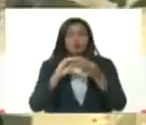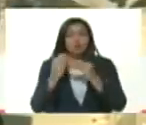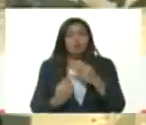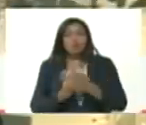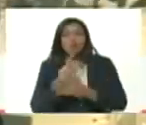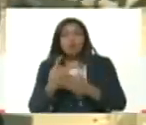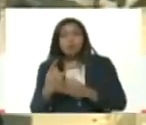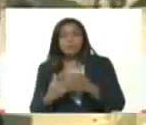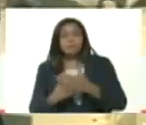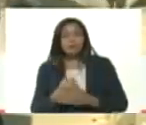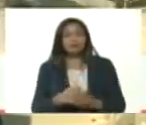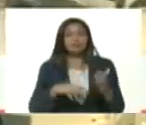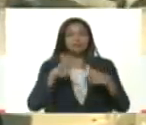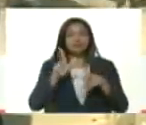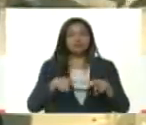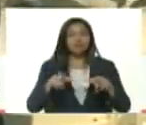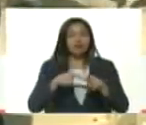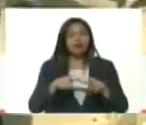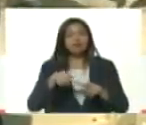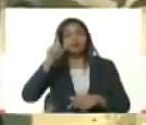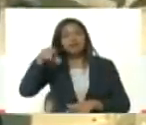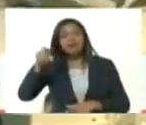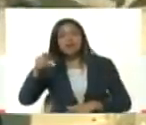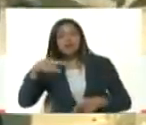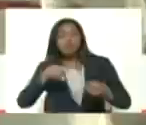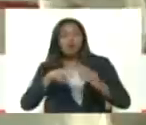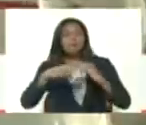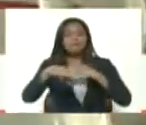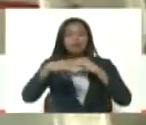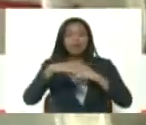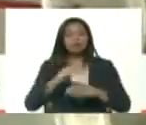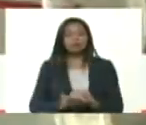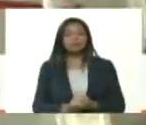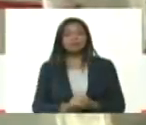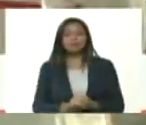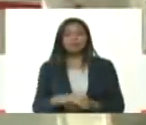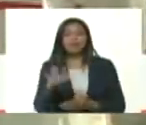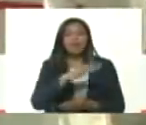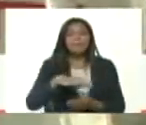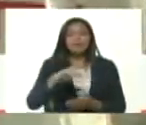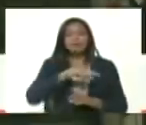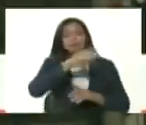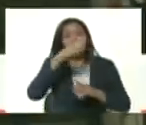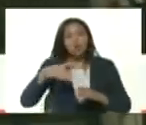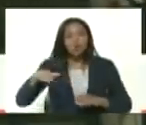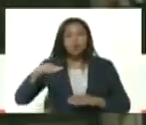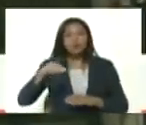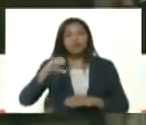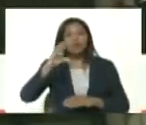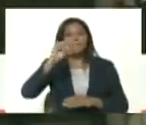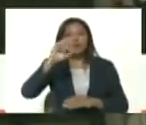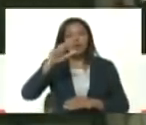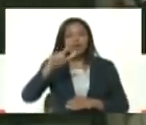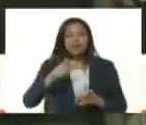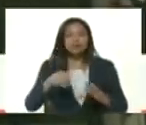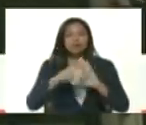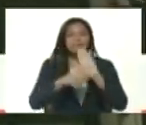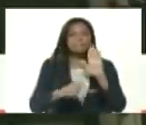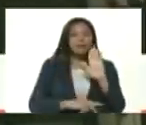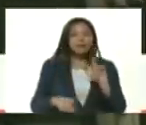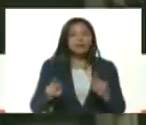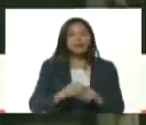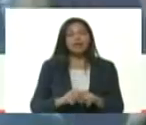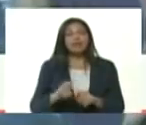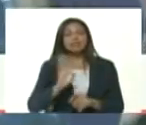reordenamiento de más de 18 paradas de transporte público, de la construcción de esta plaza que se llama Curva de Molina, de la instalación de parques infantiles, es